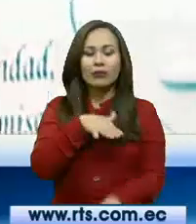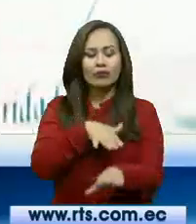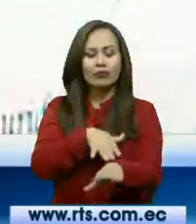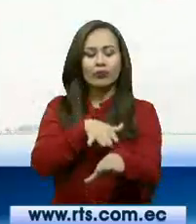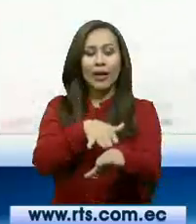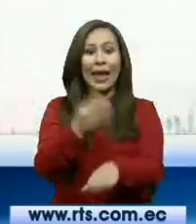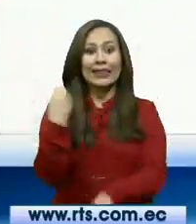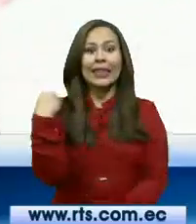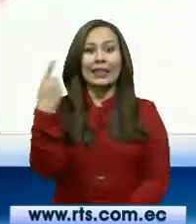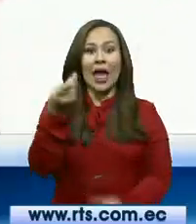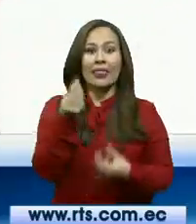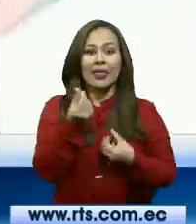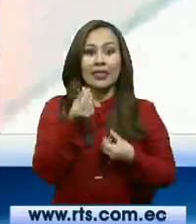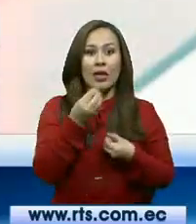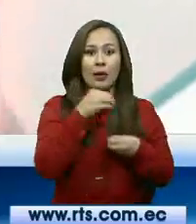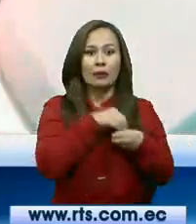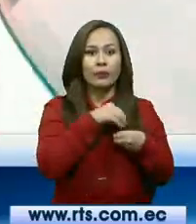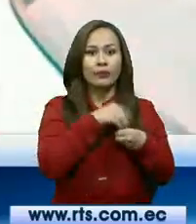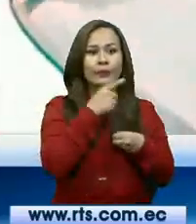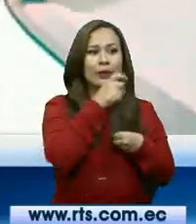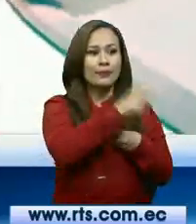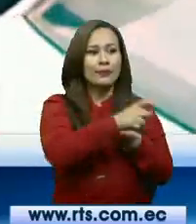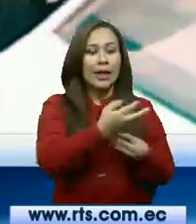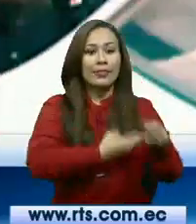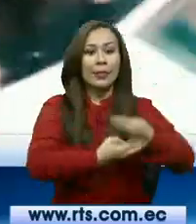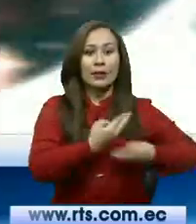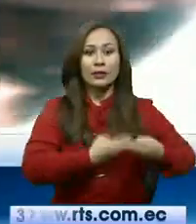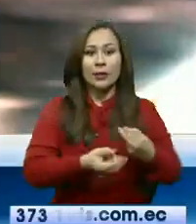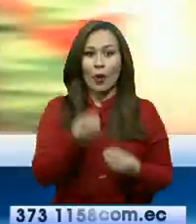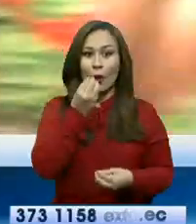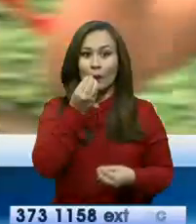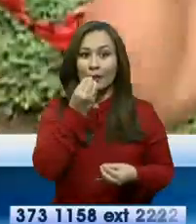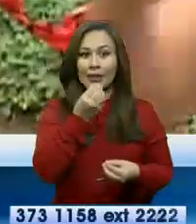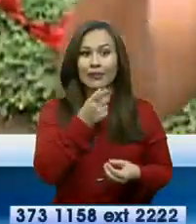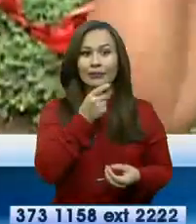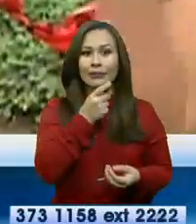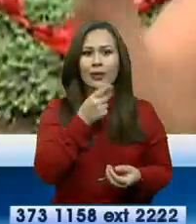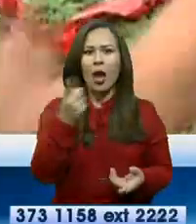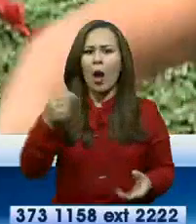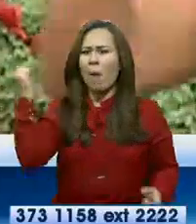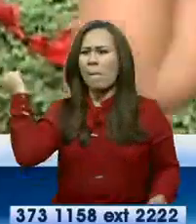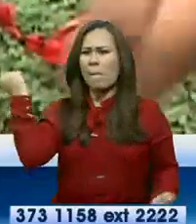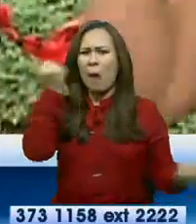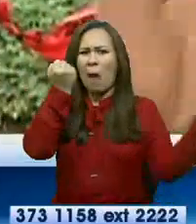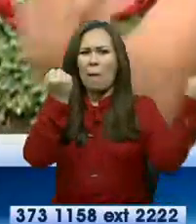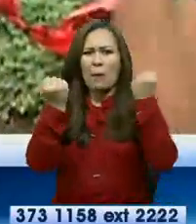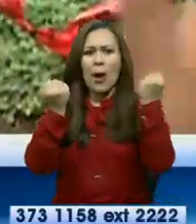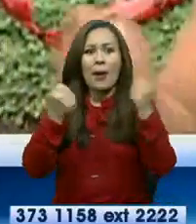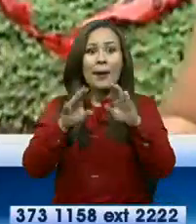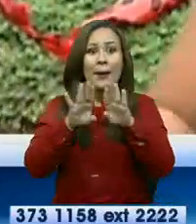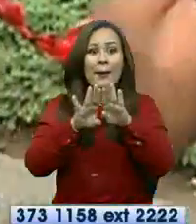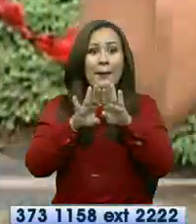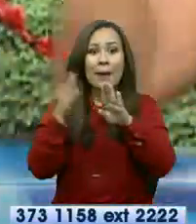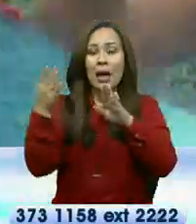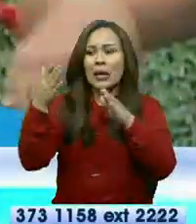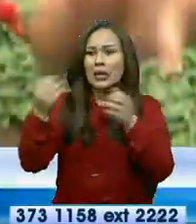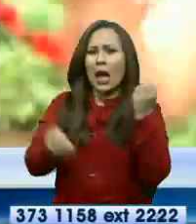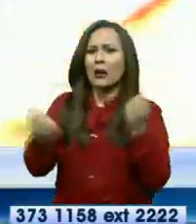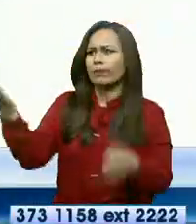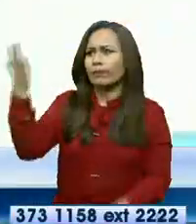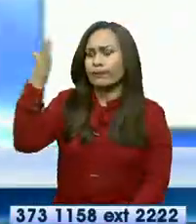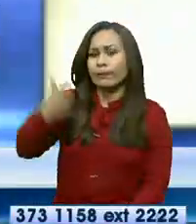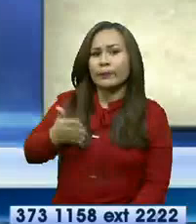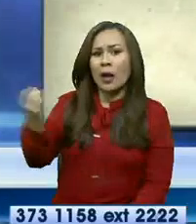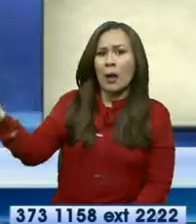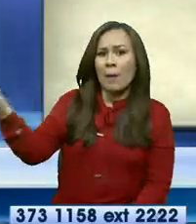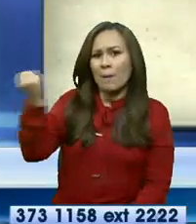trasladaba dinero de comerciantes del mercado de transferencia de víveres. Rompieron los vidrios de nosotros, golpearon y rompieron y rompieron, pero no pudieron romper el